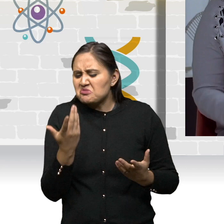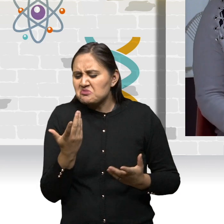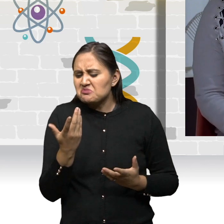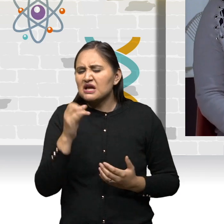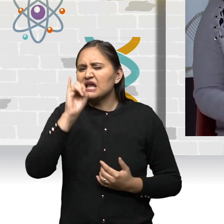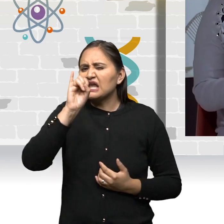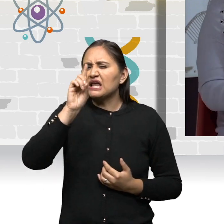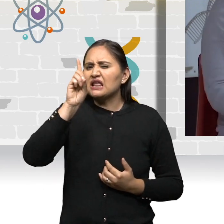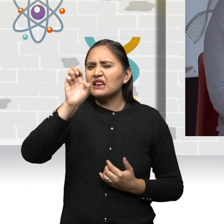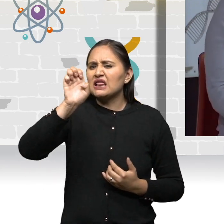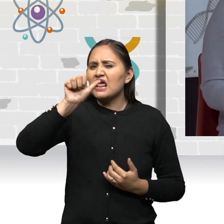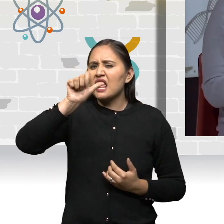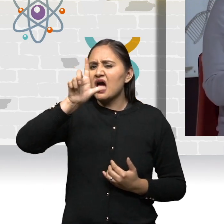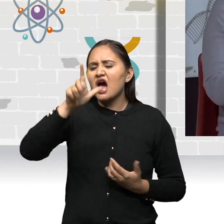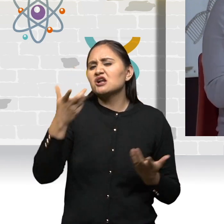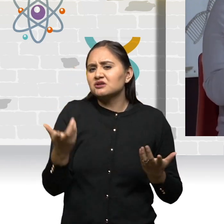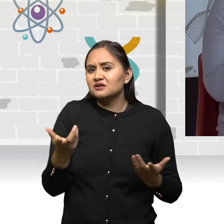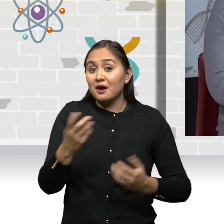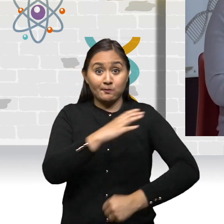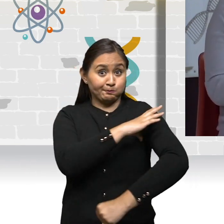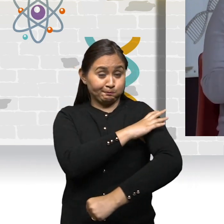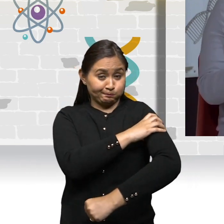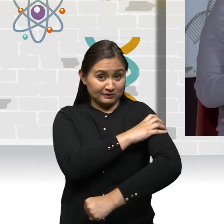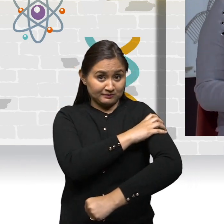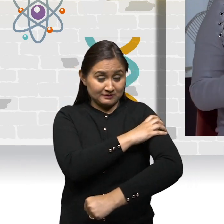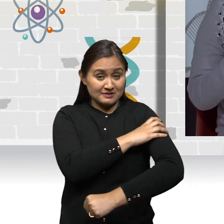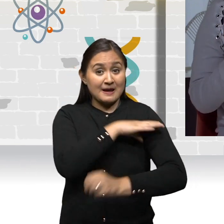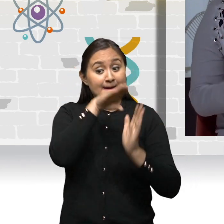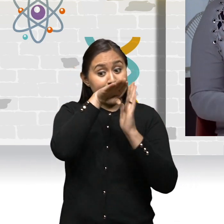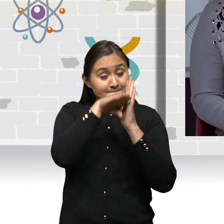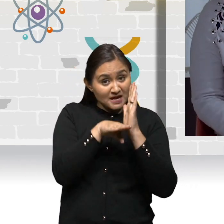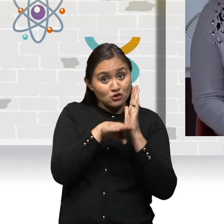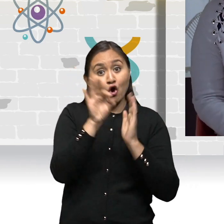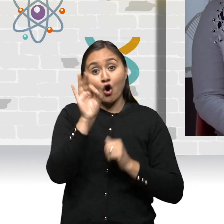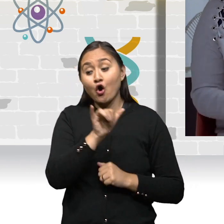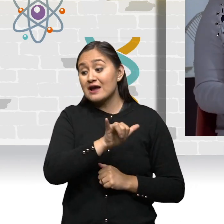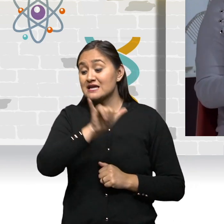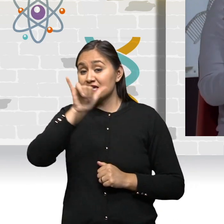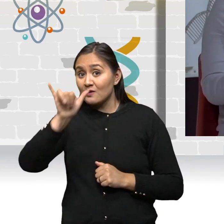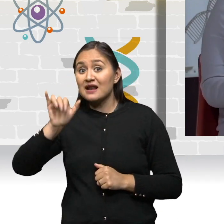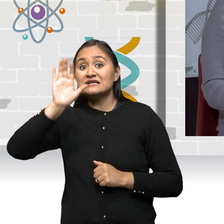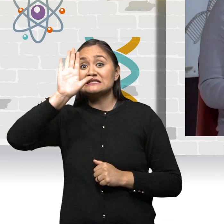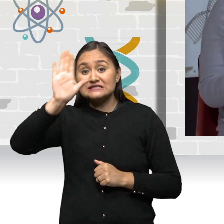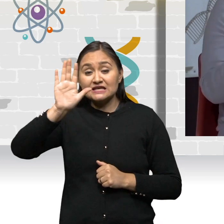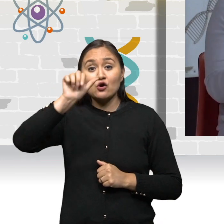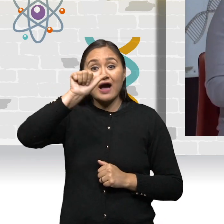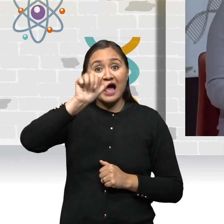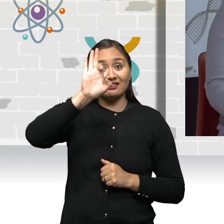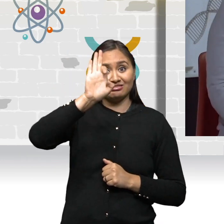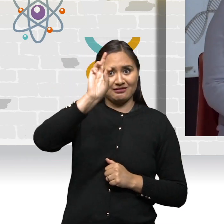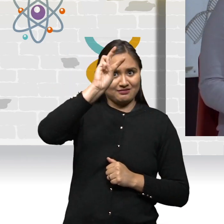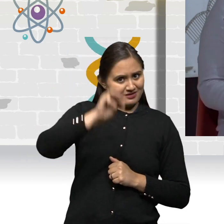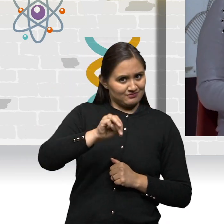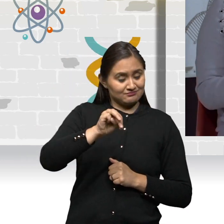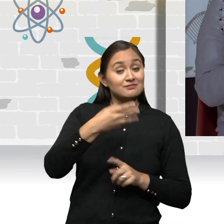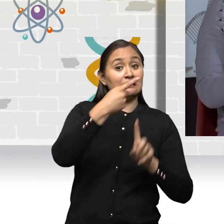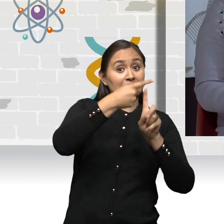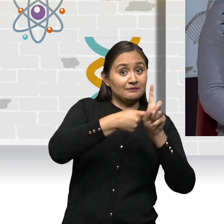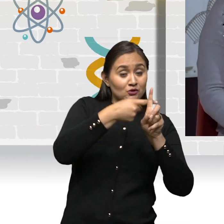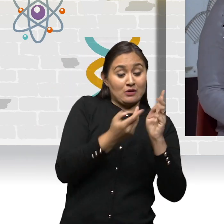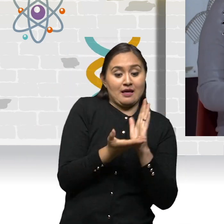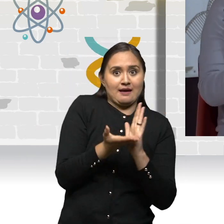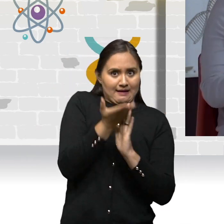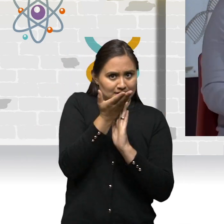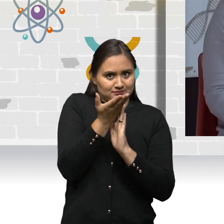un gas ideal, la presión debe de ser menor o igual a 5 atmósferas y la temperatura debe de ser alta, porque si es